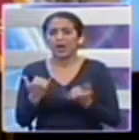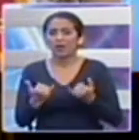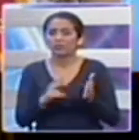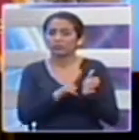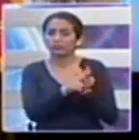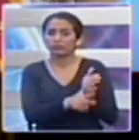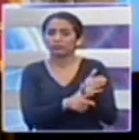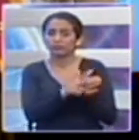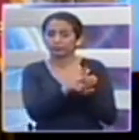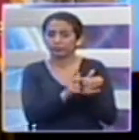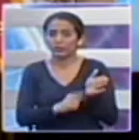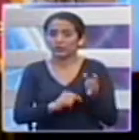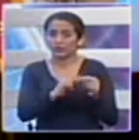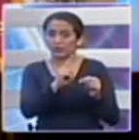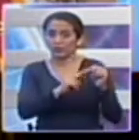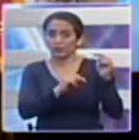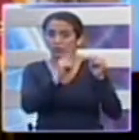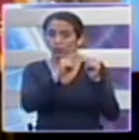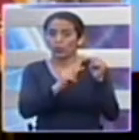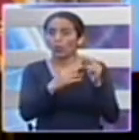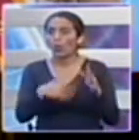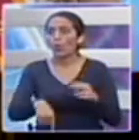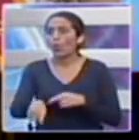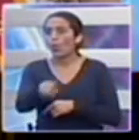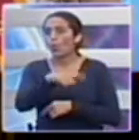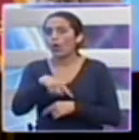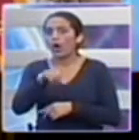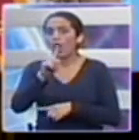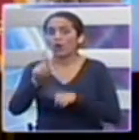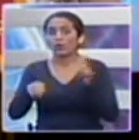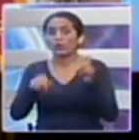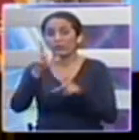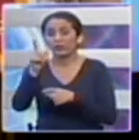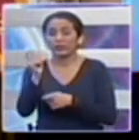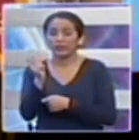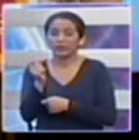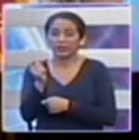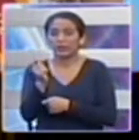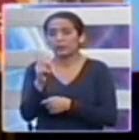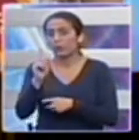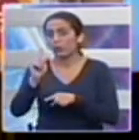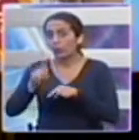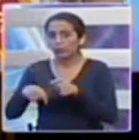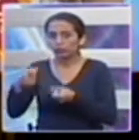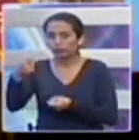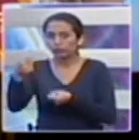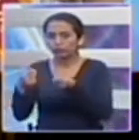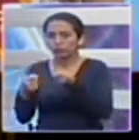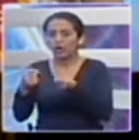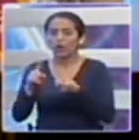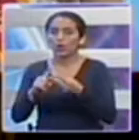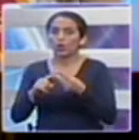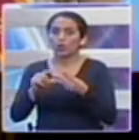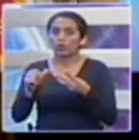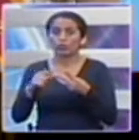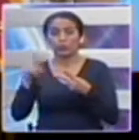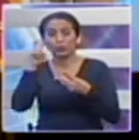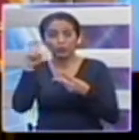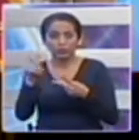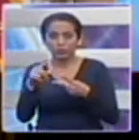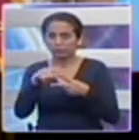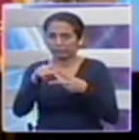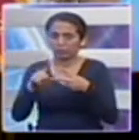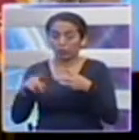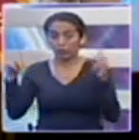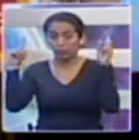tranvía a la movilidad de los cuencanos, por un lado, y por otro lado, al turismo? ¿Usted cree que esto tiene